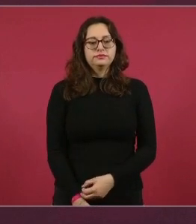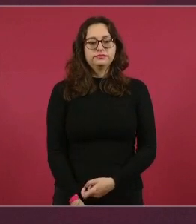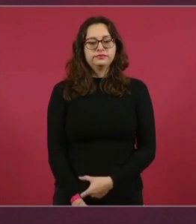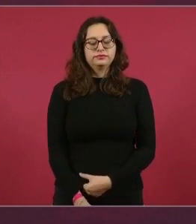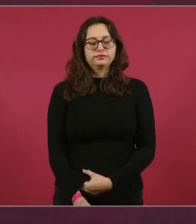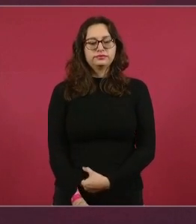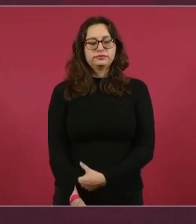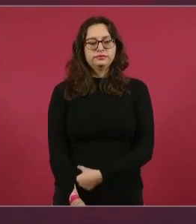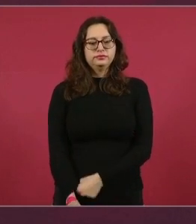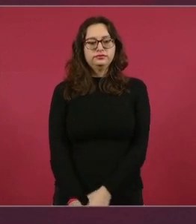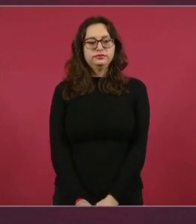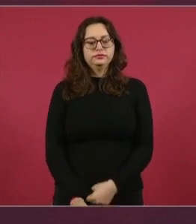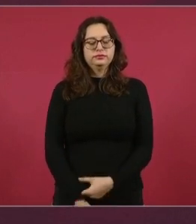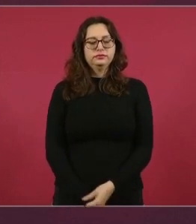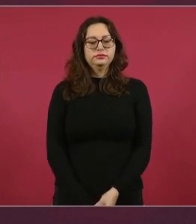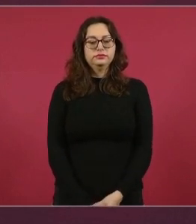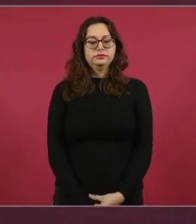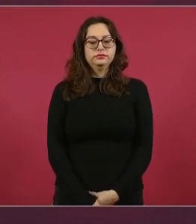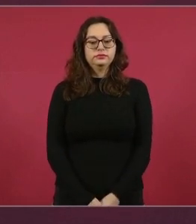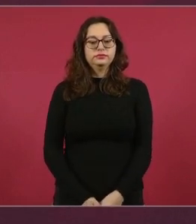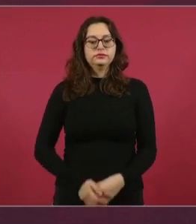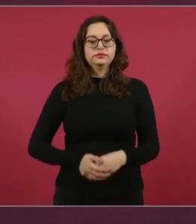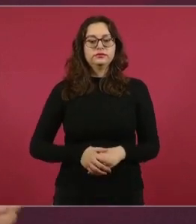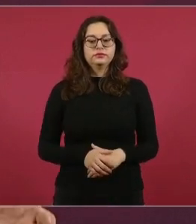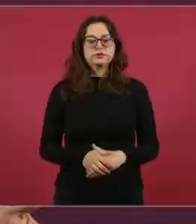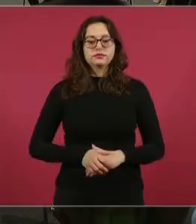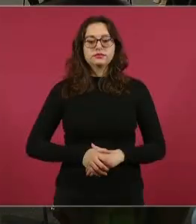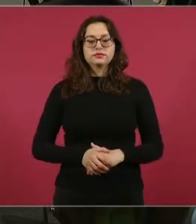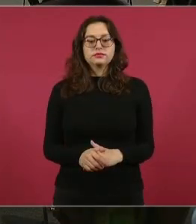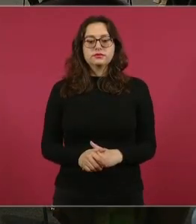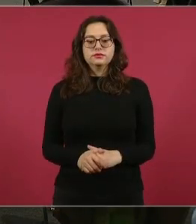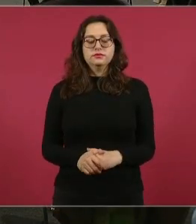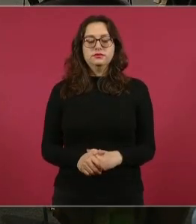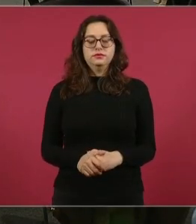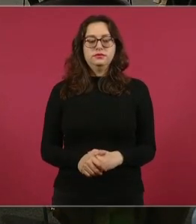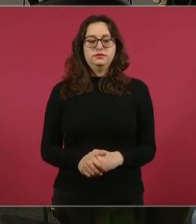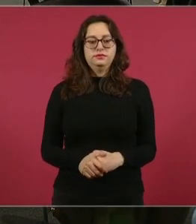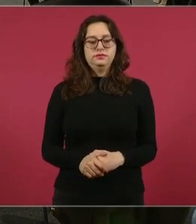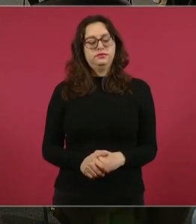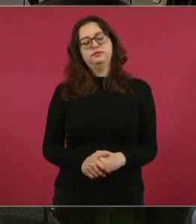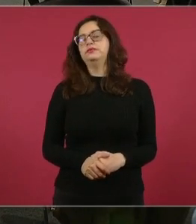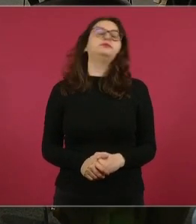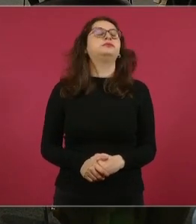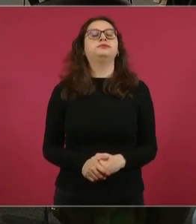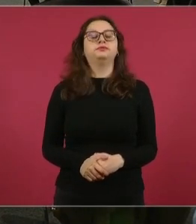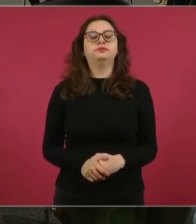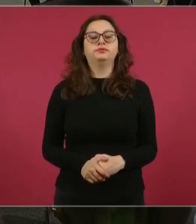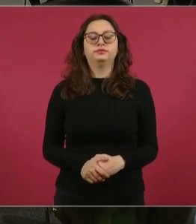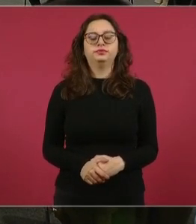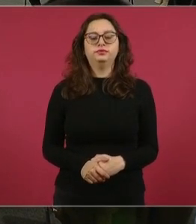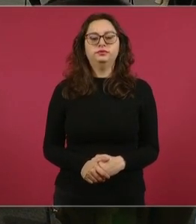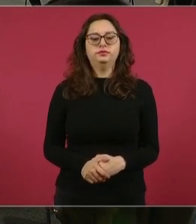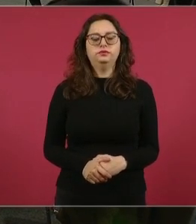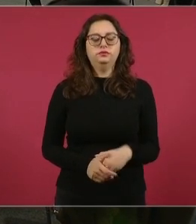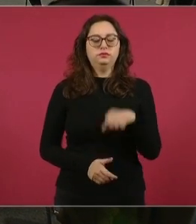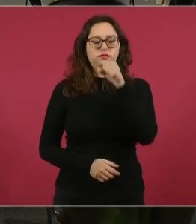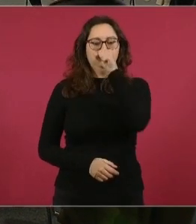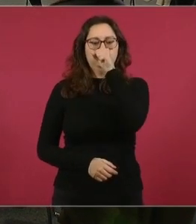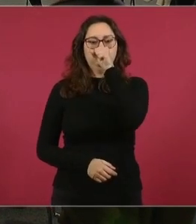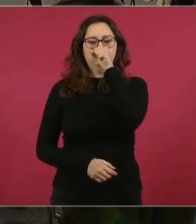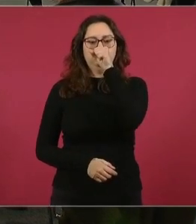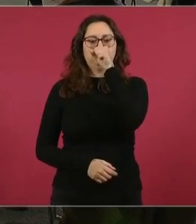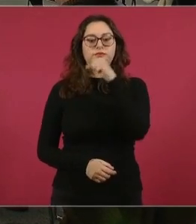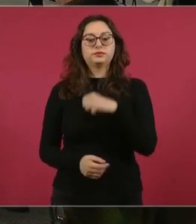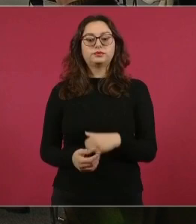Ahora sí, vamos a que el general Sandoval, el